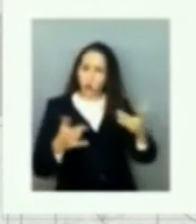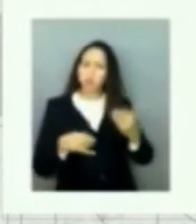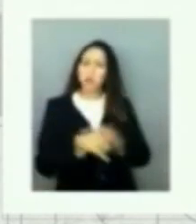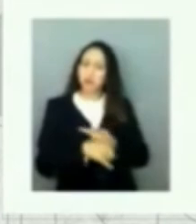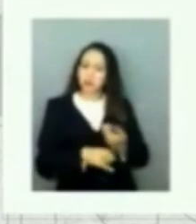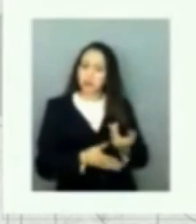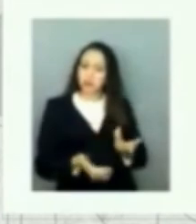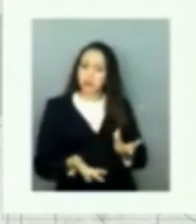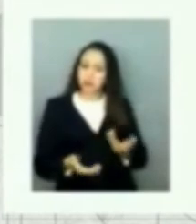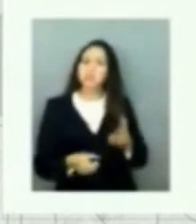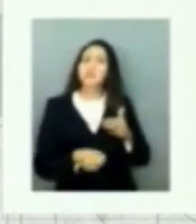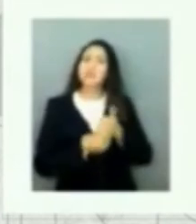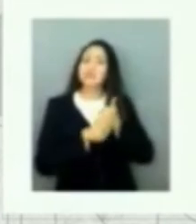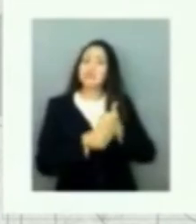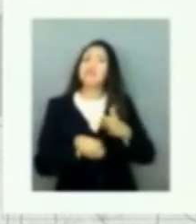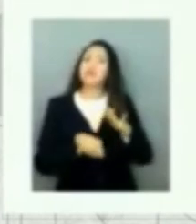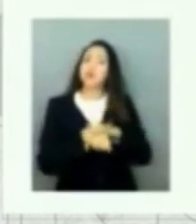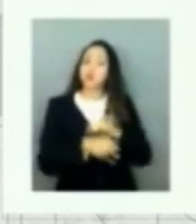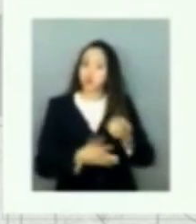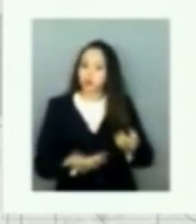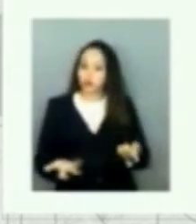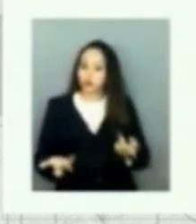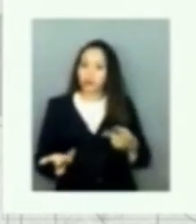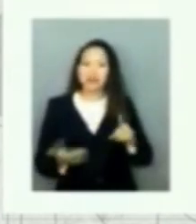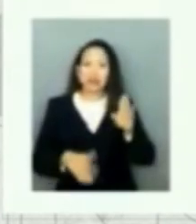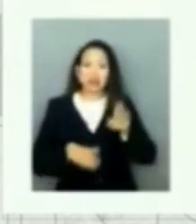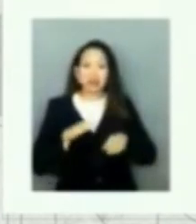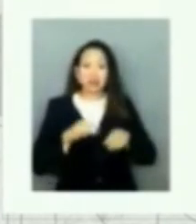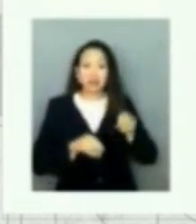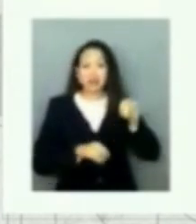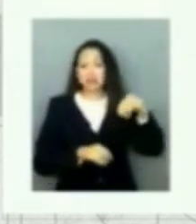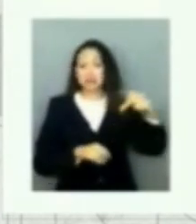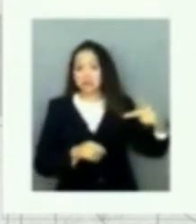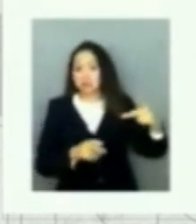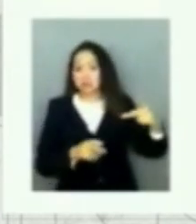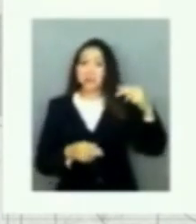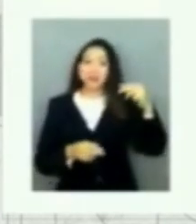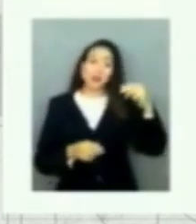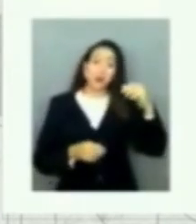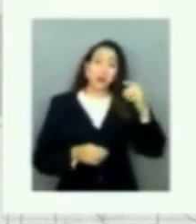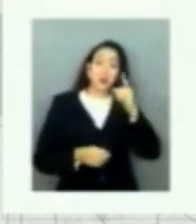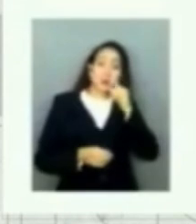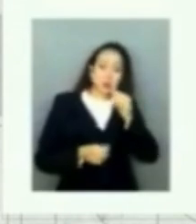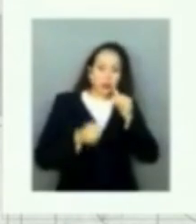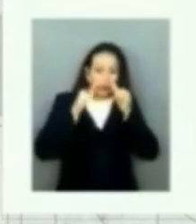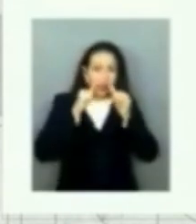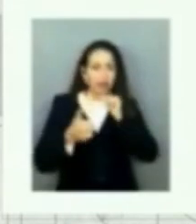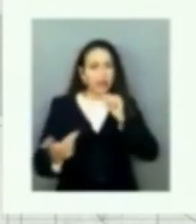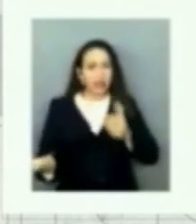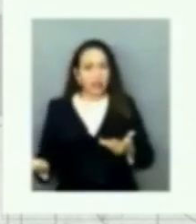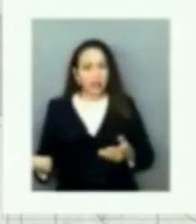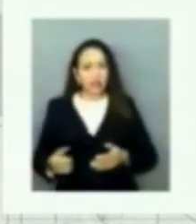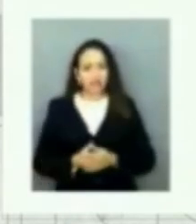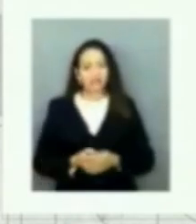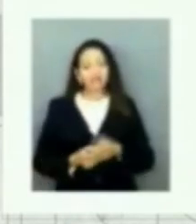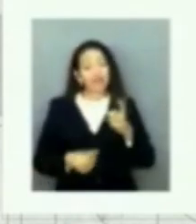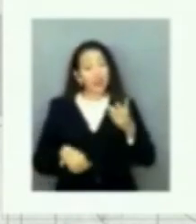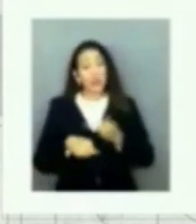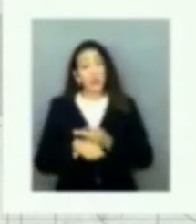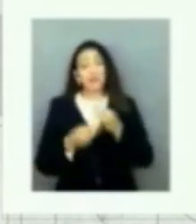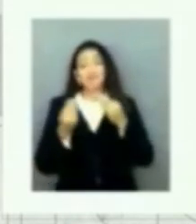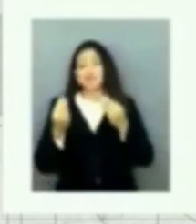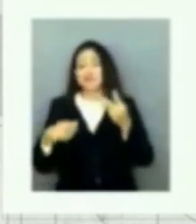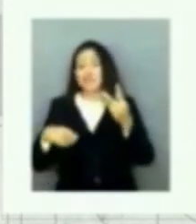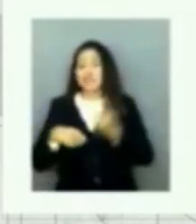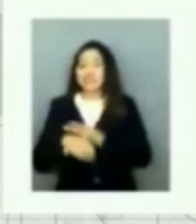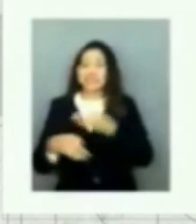Lo preocupante es que esta es la realidad, no solo para las víctimas y los usuarios